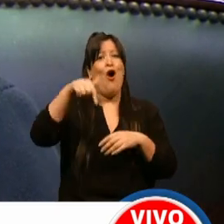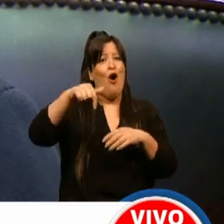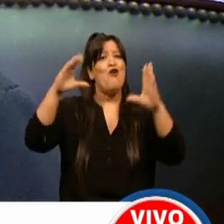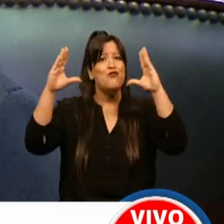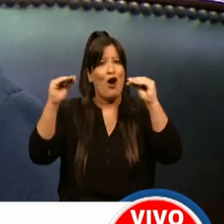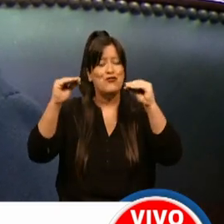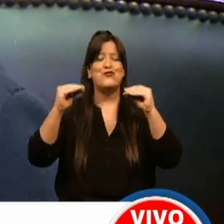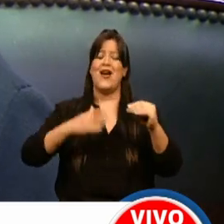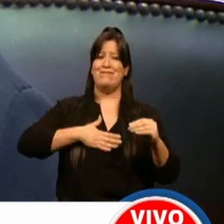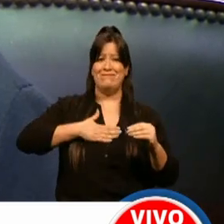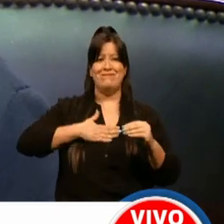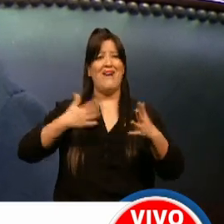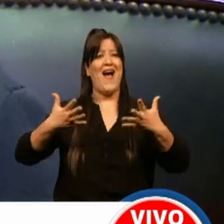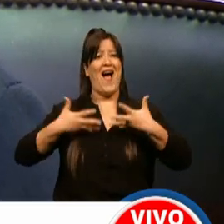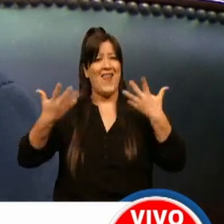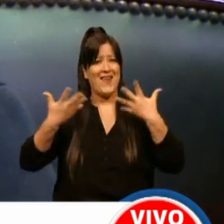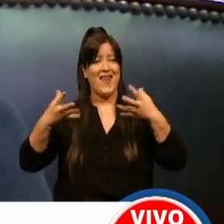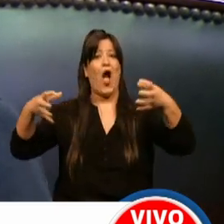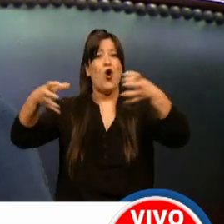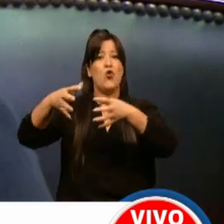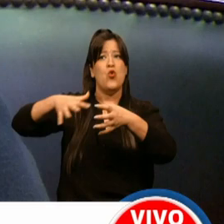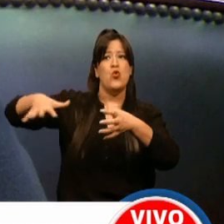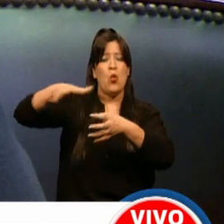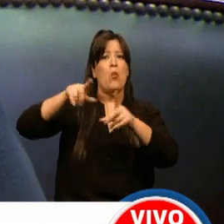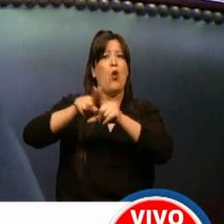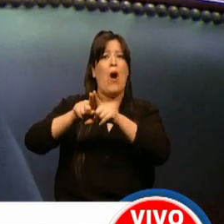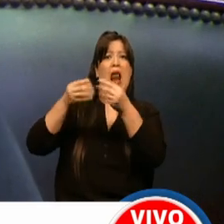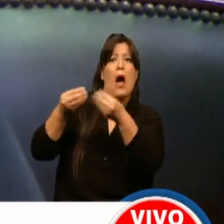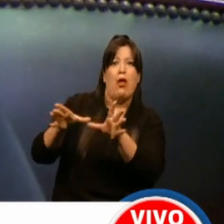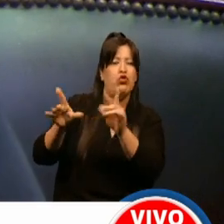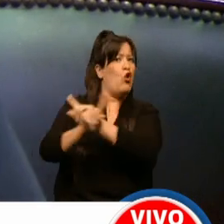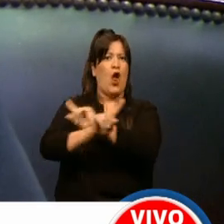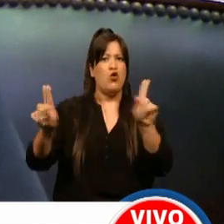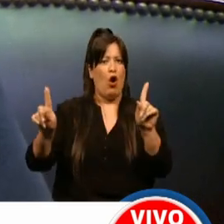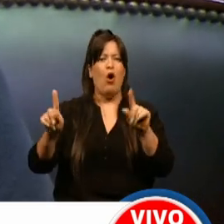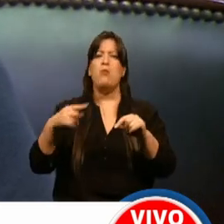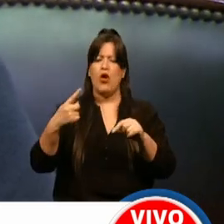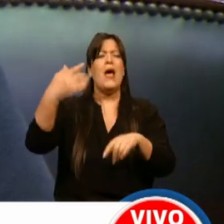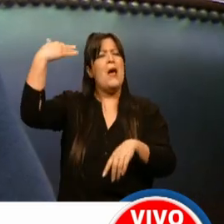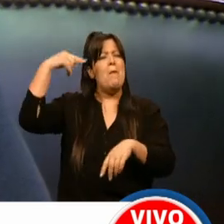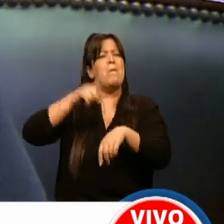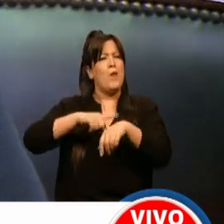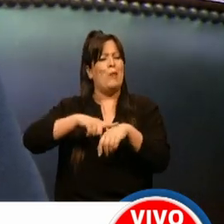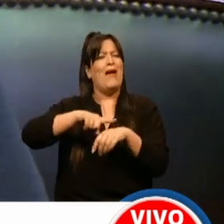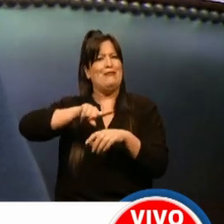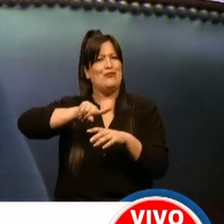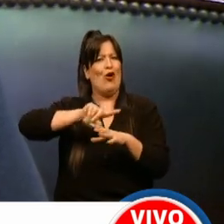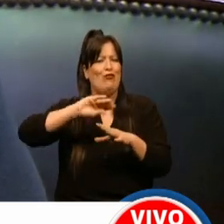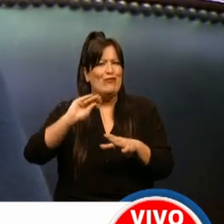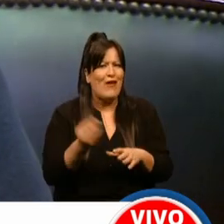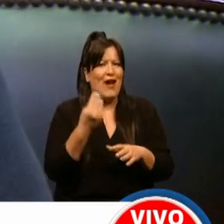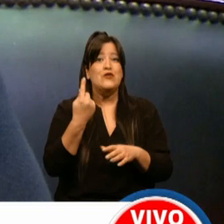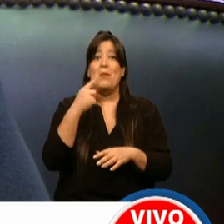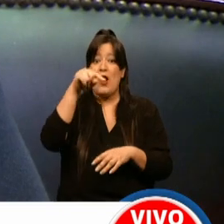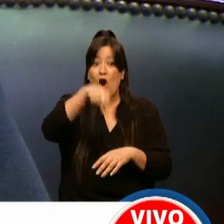la alegría de un colectivo que no se rindió porque tuvo ciclos de frustración en este congreso esta es la primera